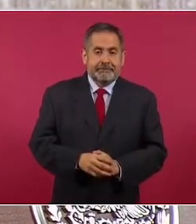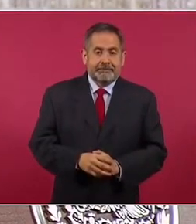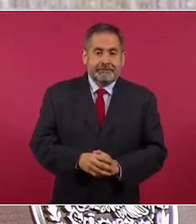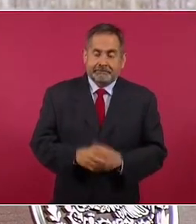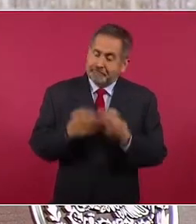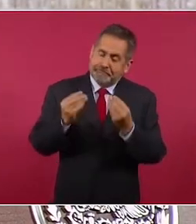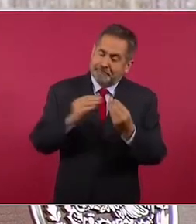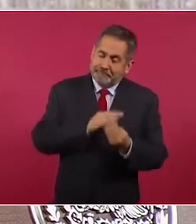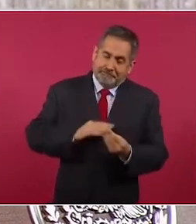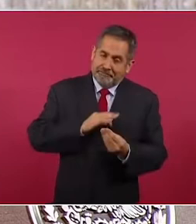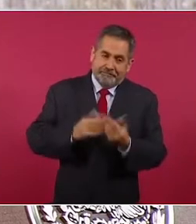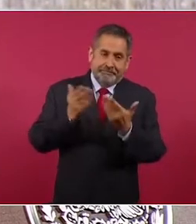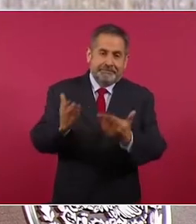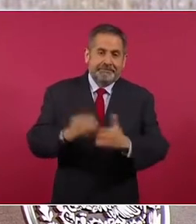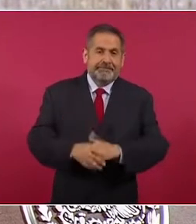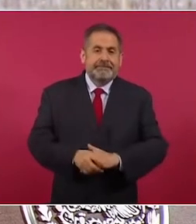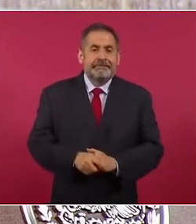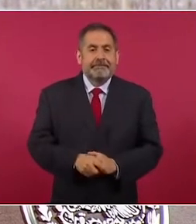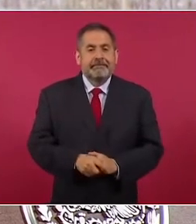muchas felicidades.